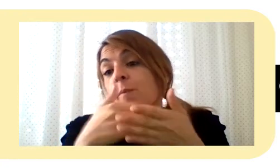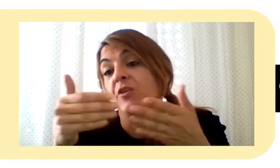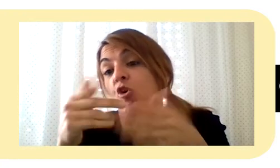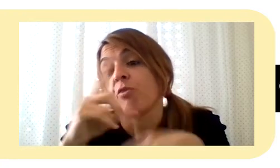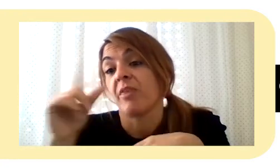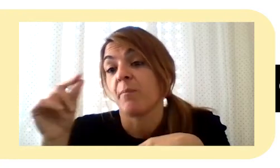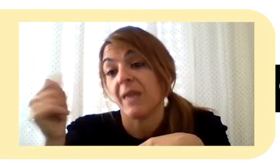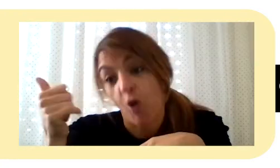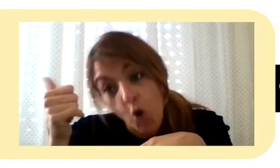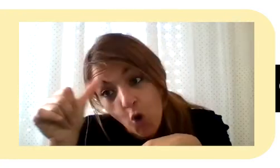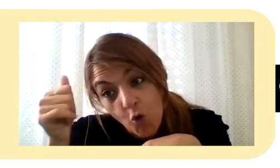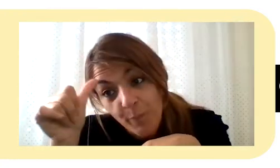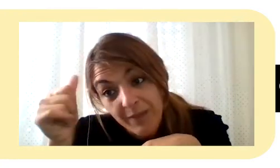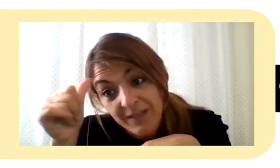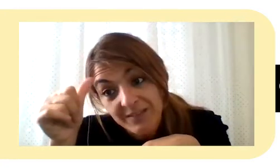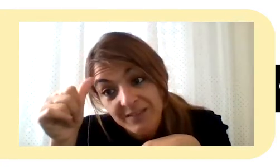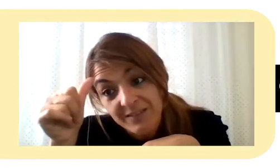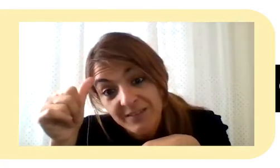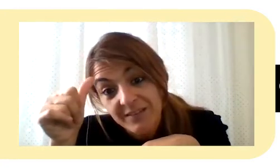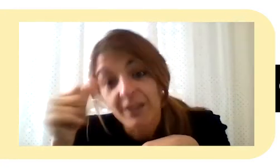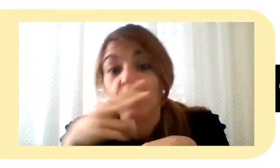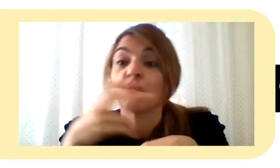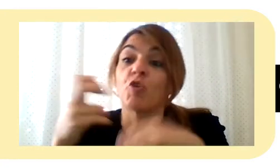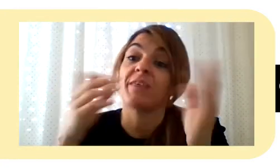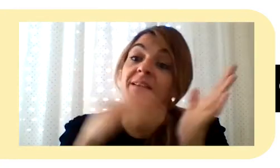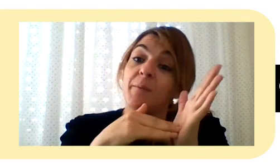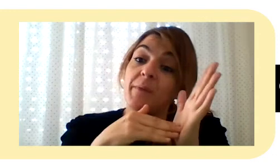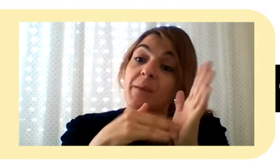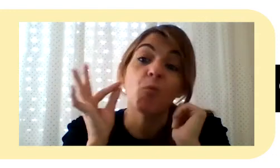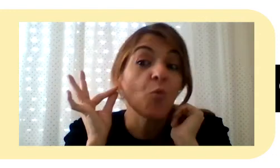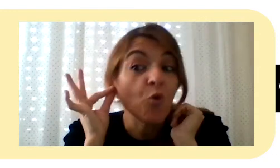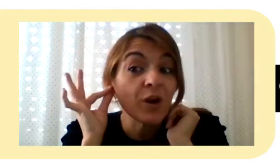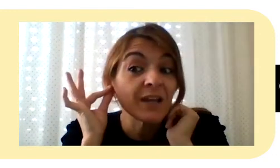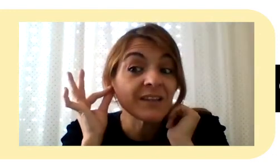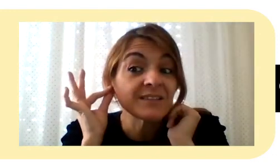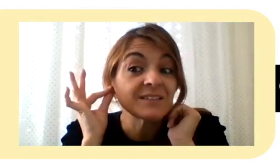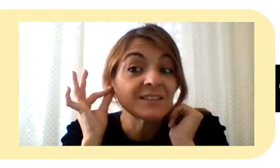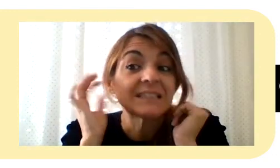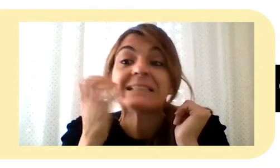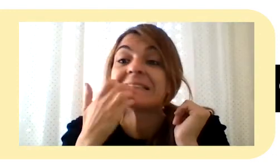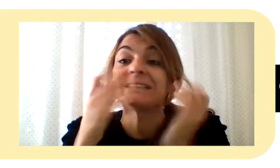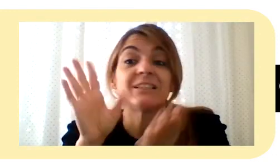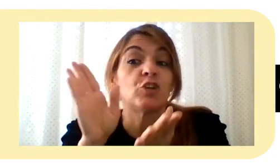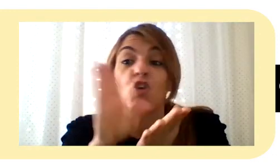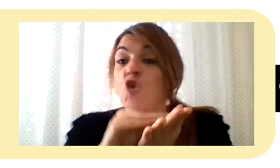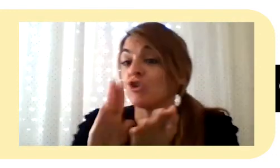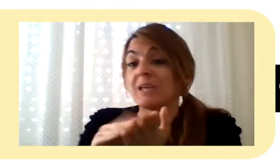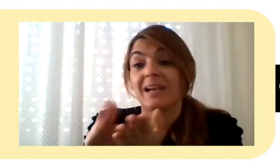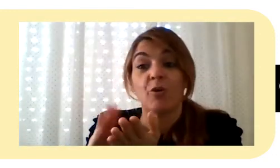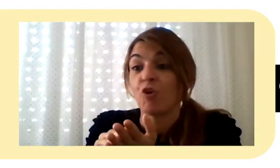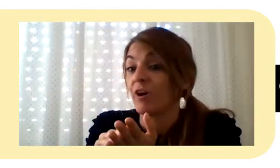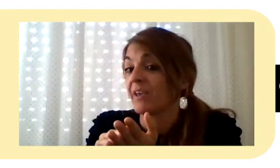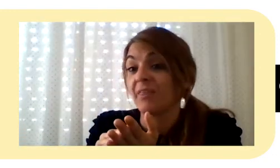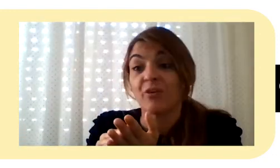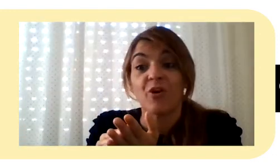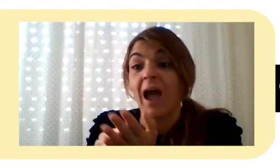1.100.000 hombres y 900.000 mujeres. Si resulta que aquí hay más mujeres que hombres, que no se ha recogido el sexo, por eso no podemos saberlo, en